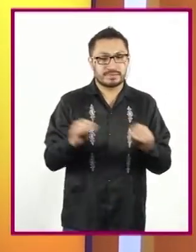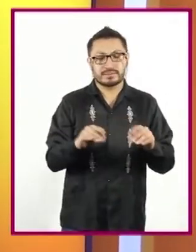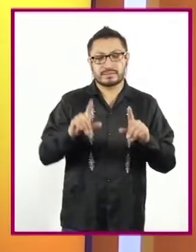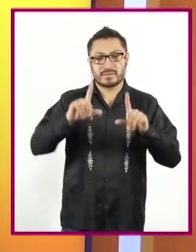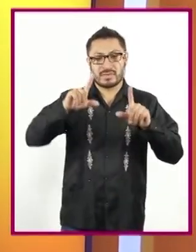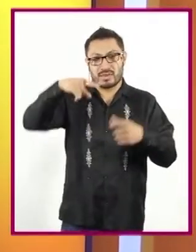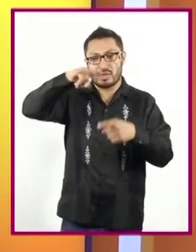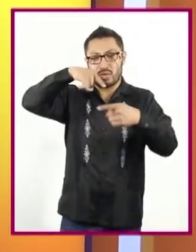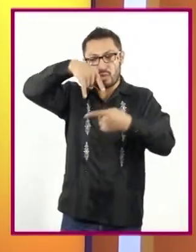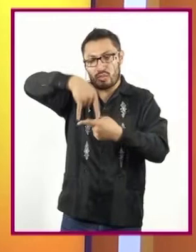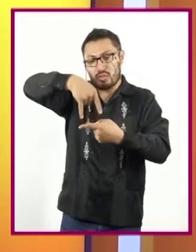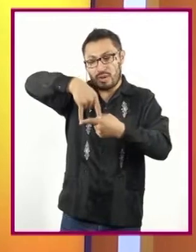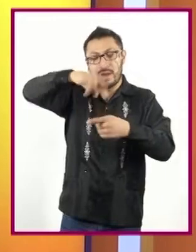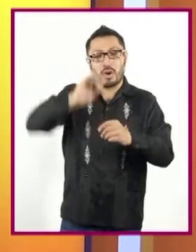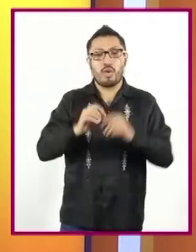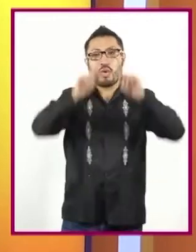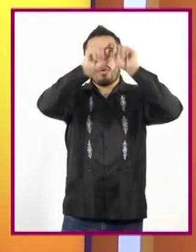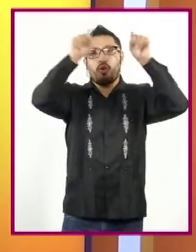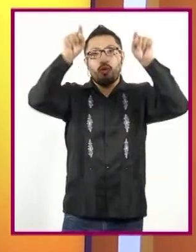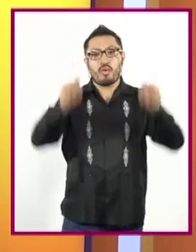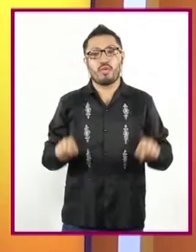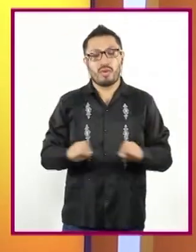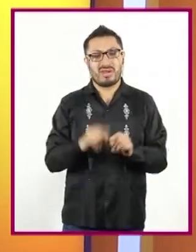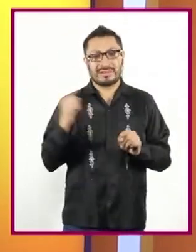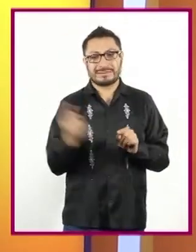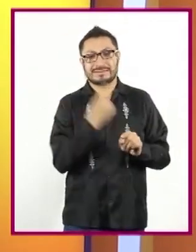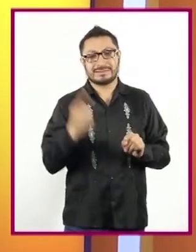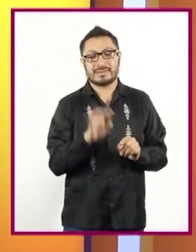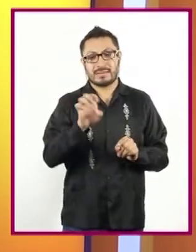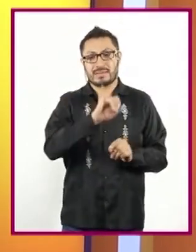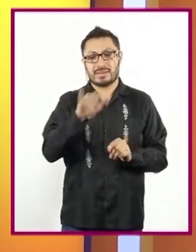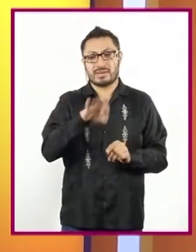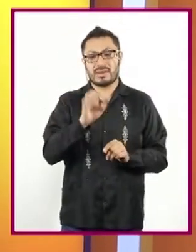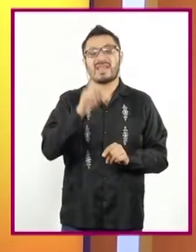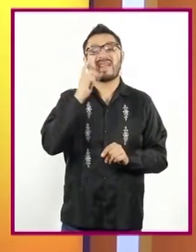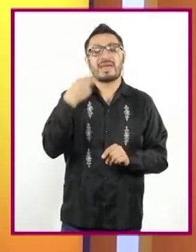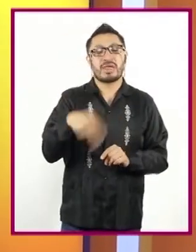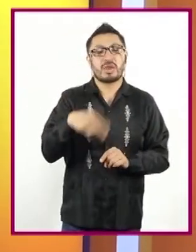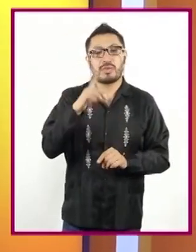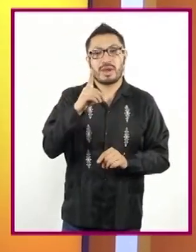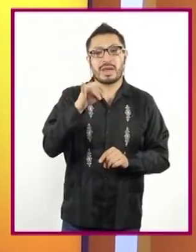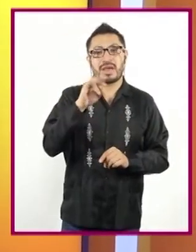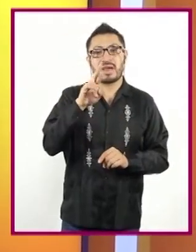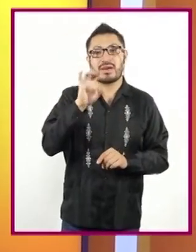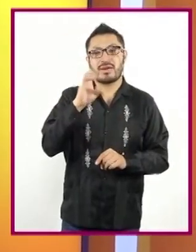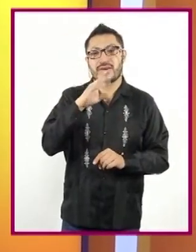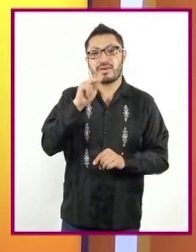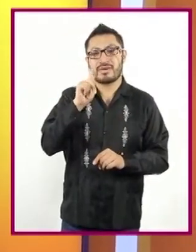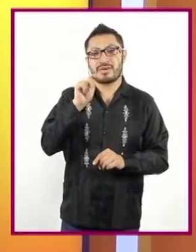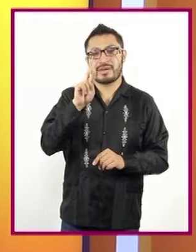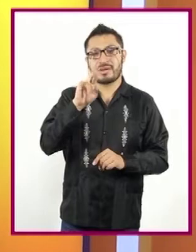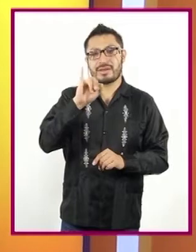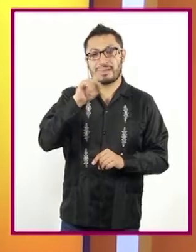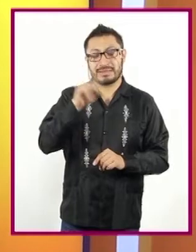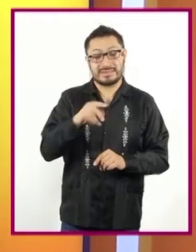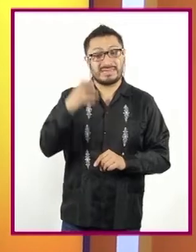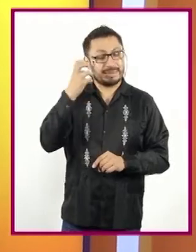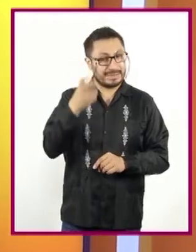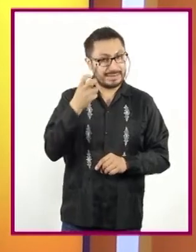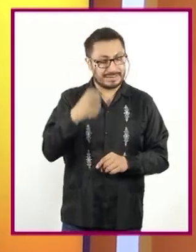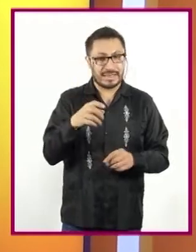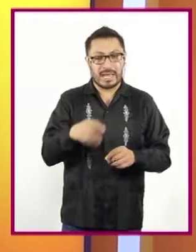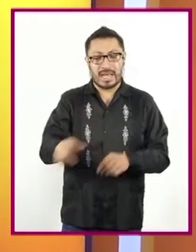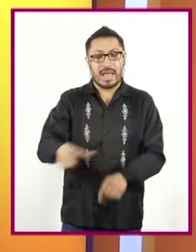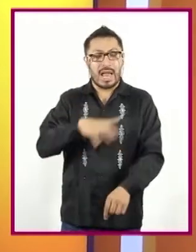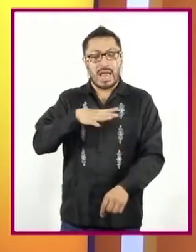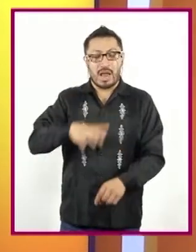un rectángulo que gira sobre un eje llamado directriz, en este caso, a lo largo de una circunferencia